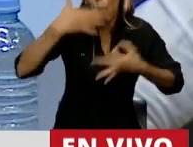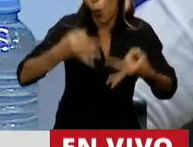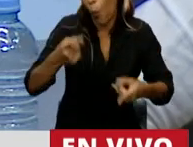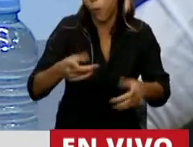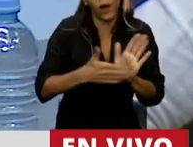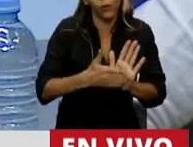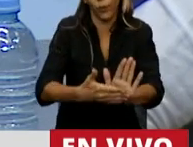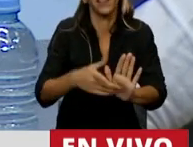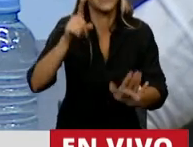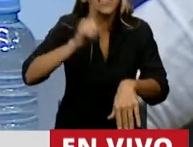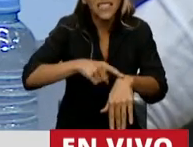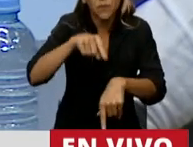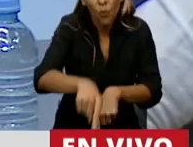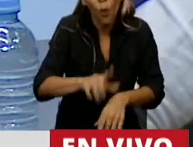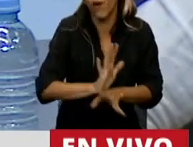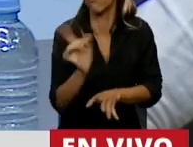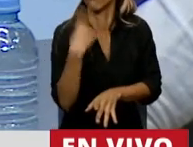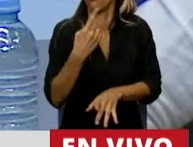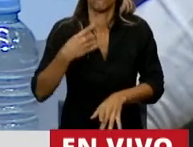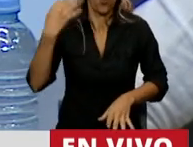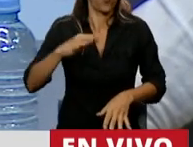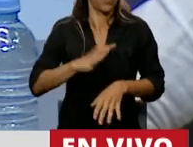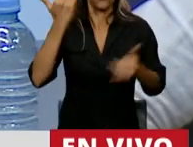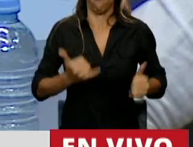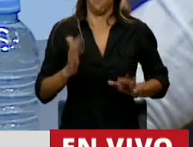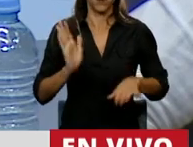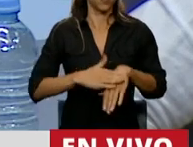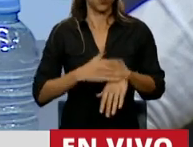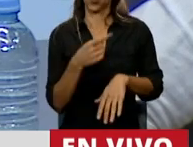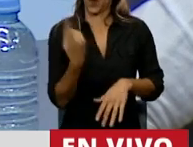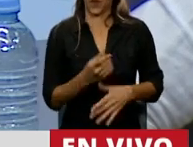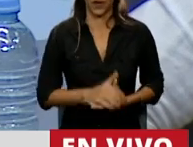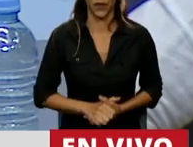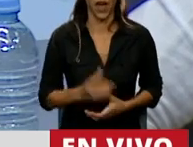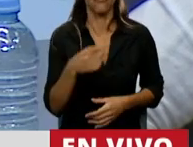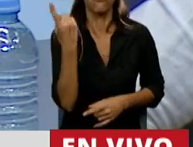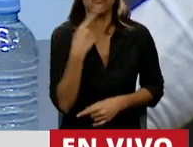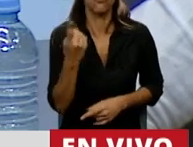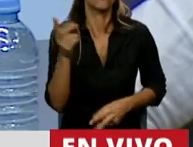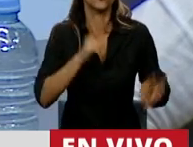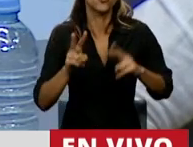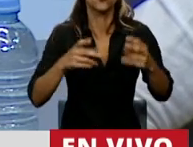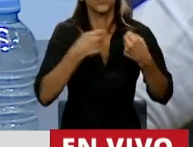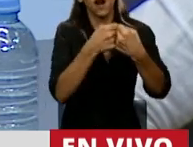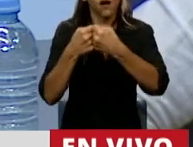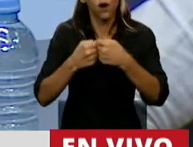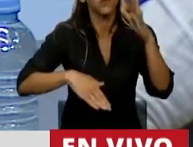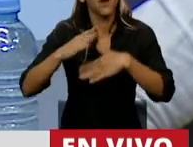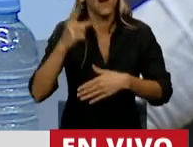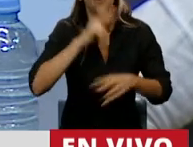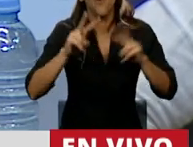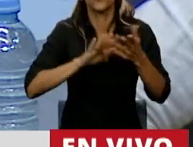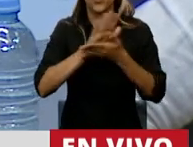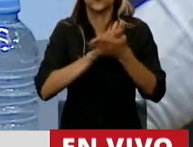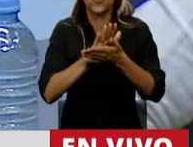nos obligan desde el momento en que somos signatarios. El punto de partida para encontrar acuerdos y, sobre todo, para encontrar soluciones es